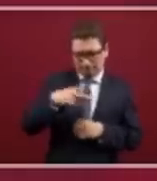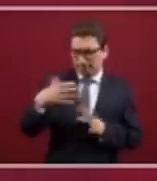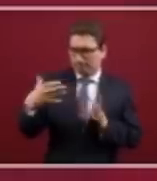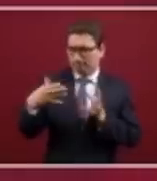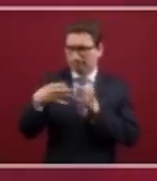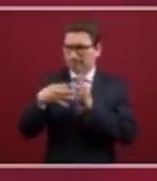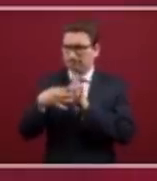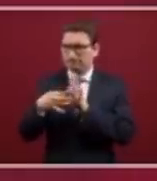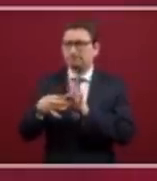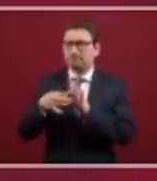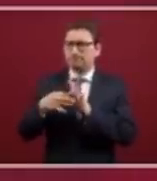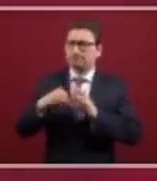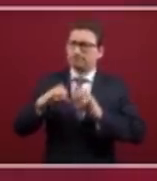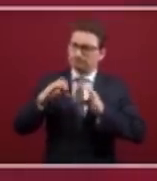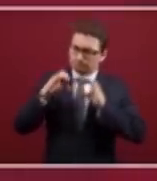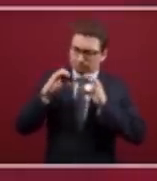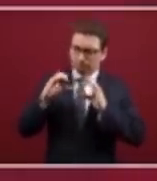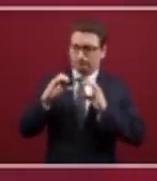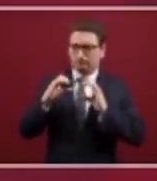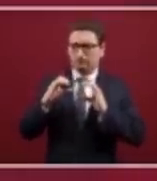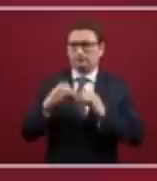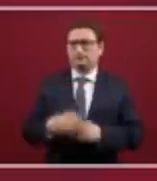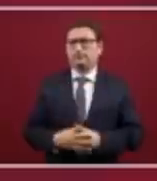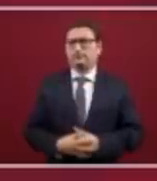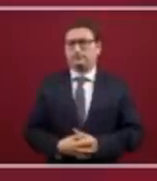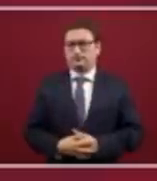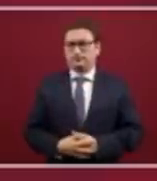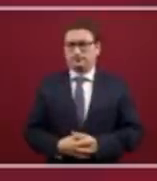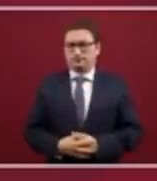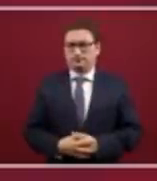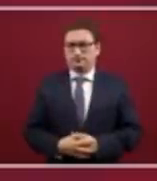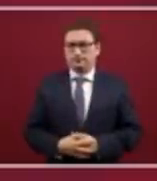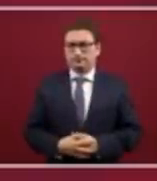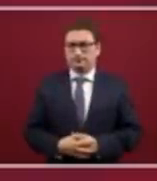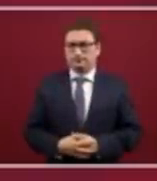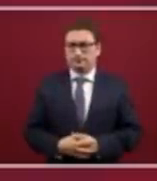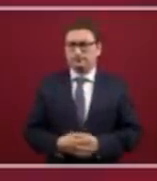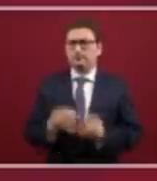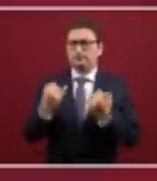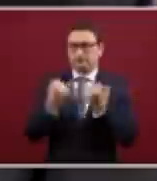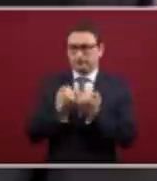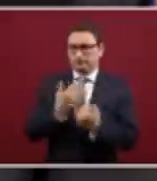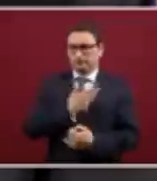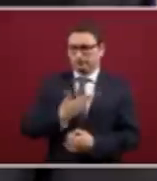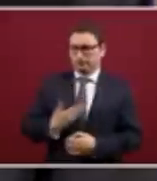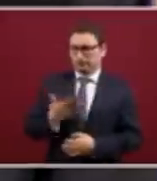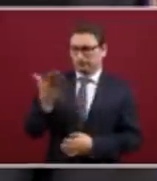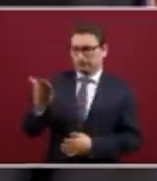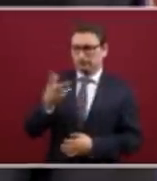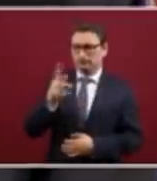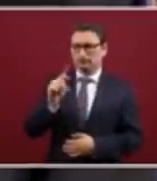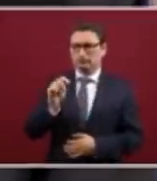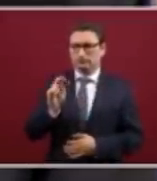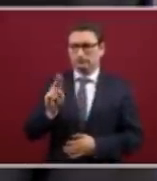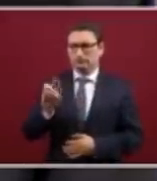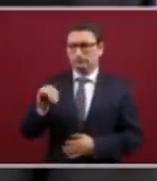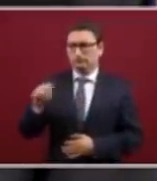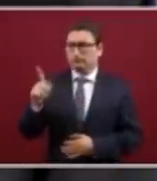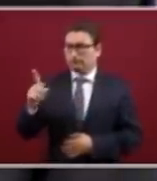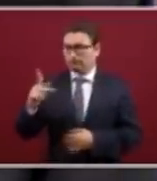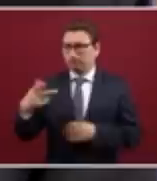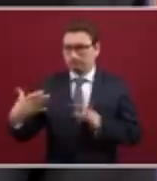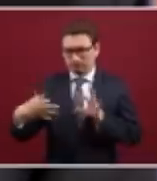el gobierno de eeuu vamos a cuidar la relación con el presente de trump pero sobre todo